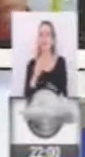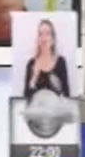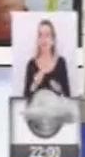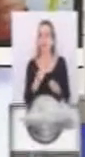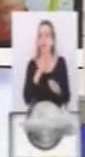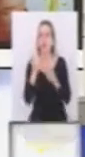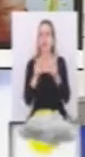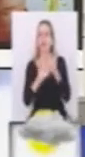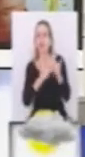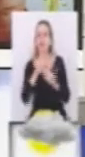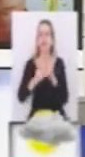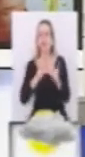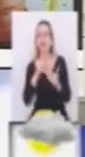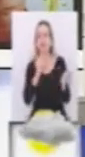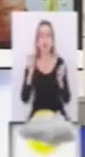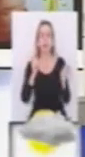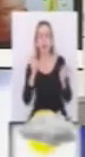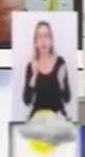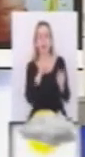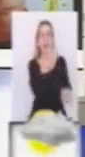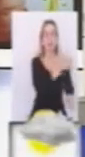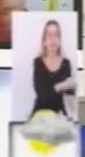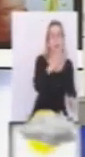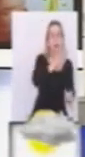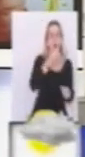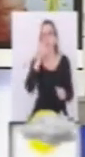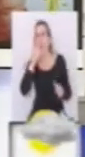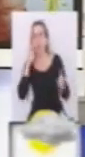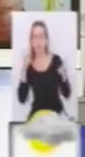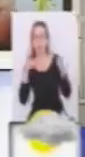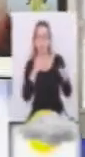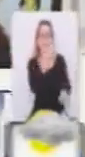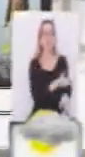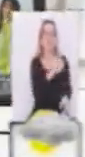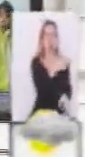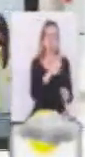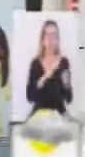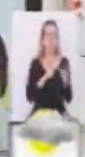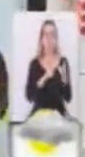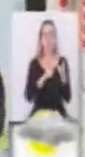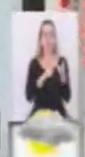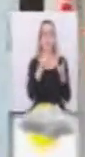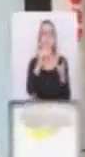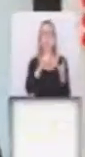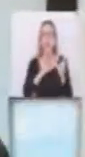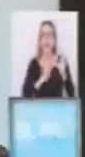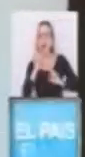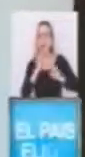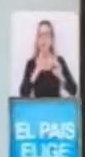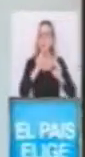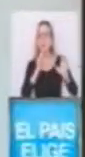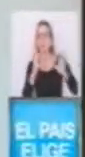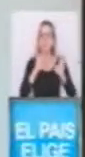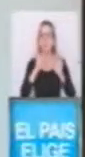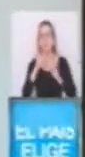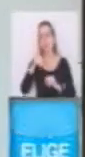Macri? Scioli. Y después tenés algunos que, bueno, Joaquín de la Torre, el intendente de San Miguel, intentó juntar a Macri y